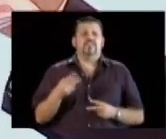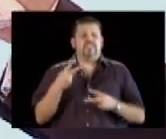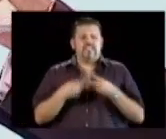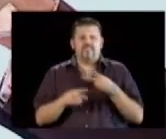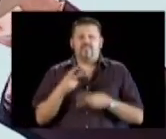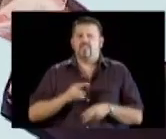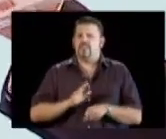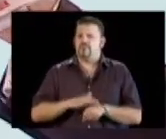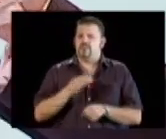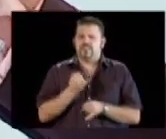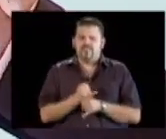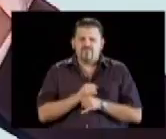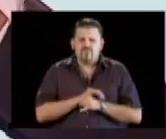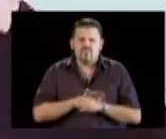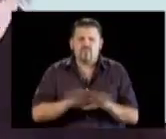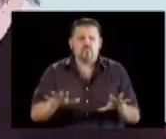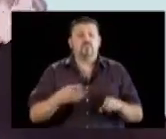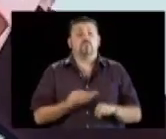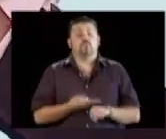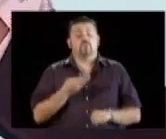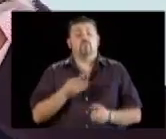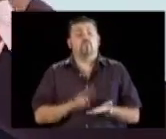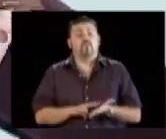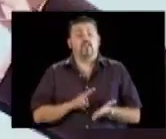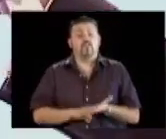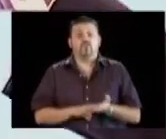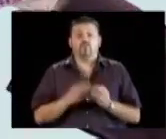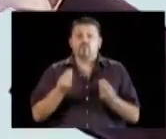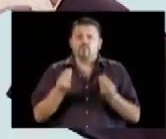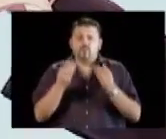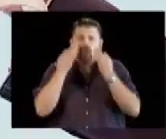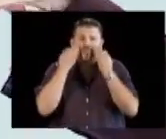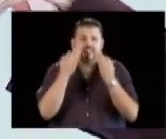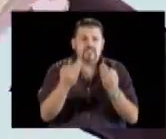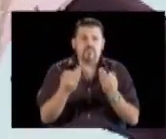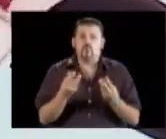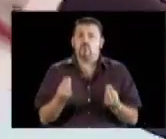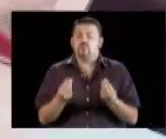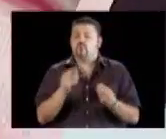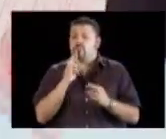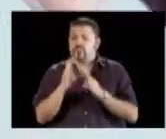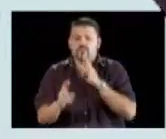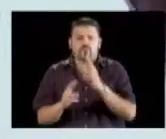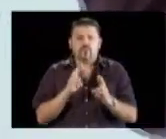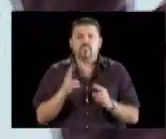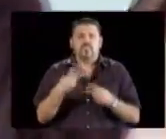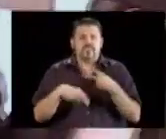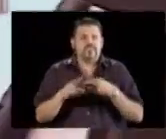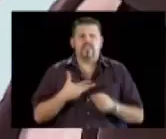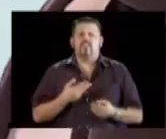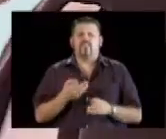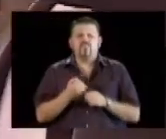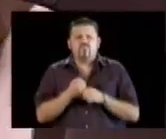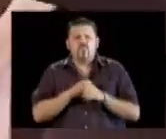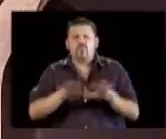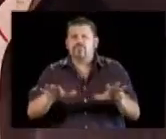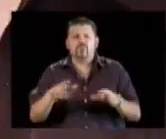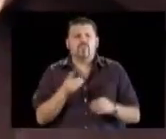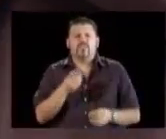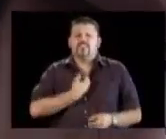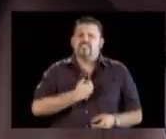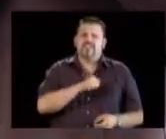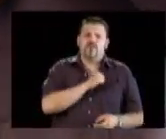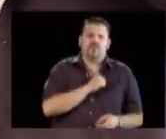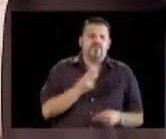además información muy valiosa de testimonios, muchos resultados que vienen aquí adentro, información de salud, en fin,